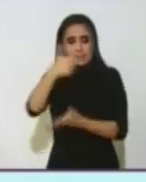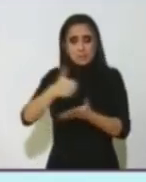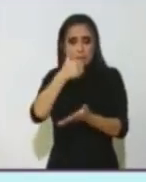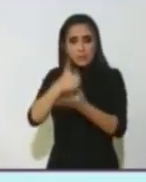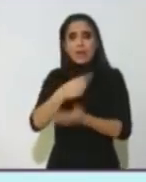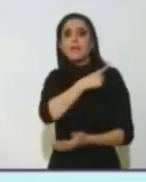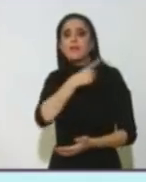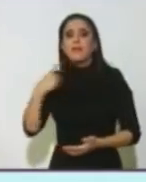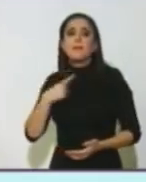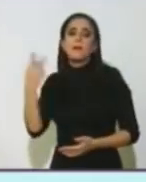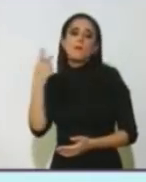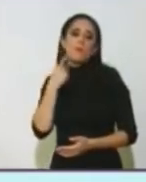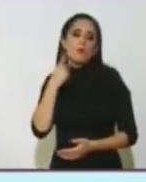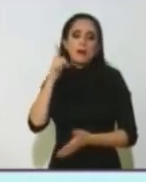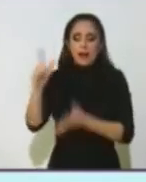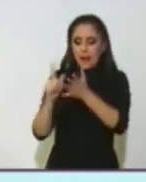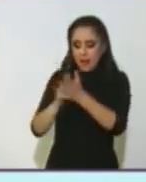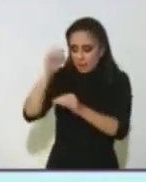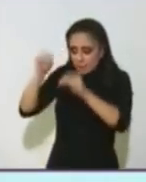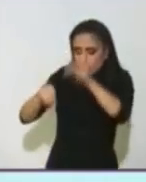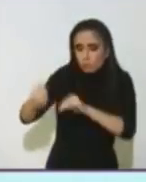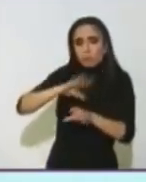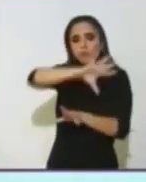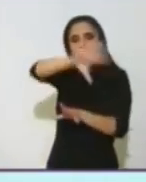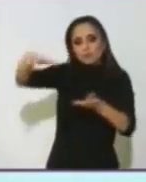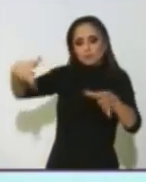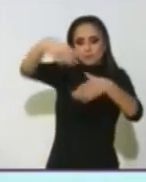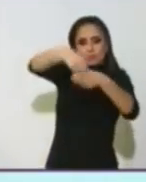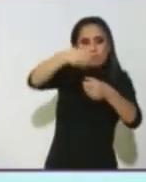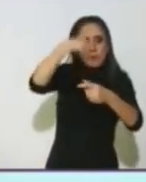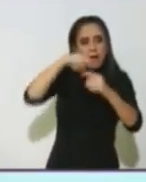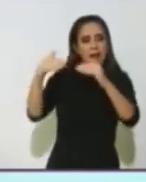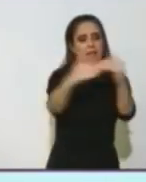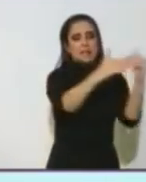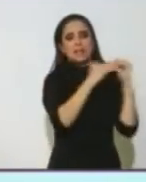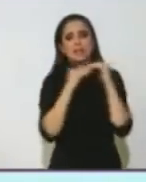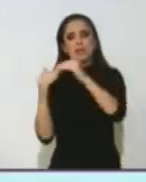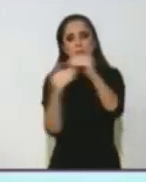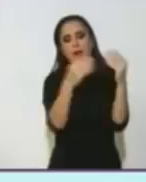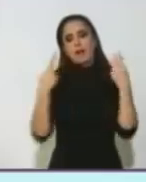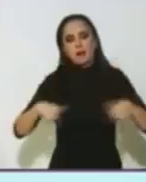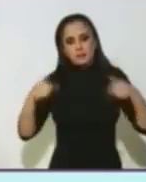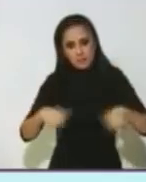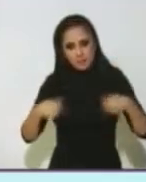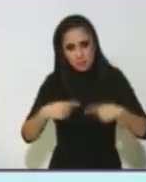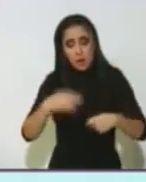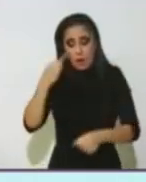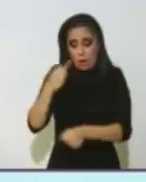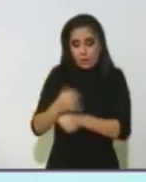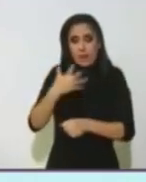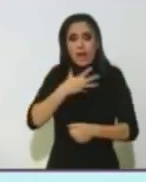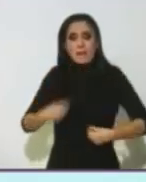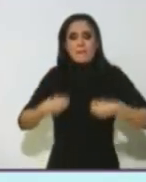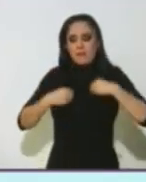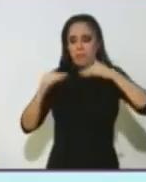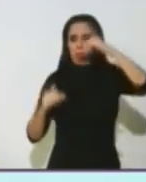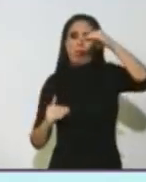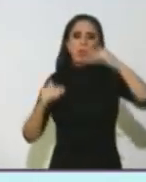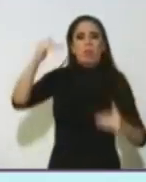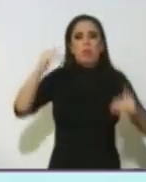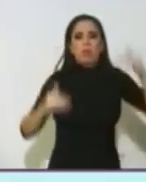tener políticas públicas integrales que nos permitan estar en igualdad de circunstancias a todos los ciudadanos hoy vivimos en una desigualdad